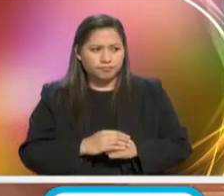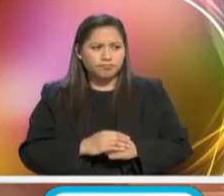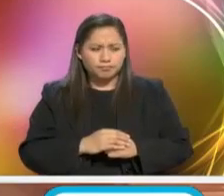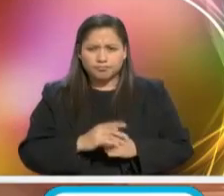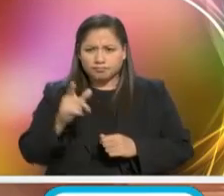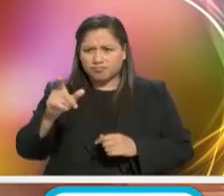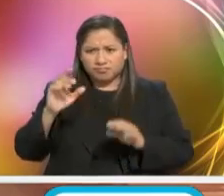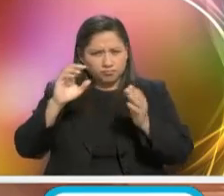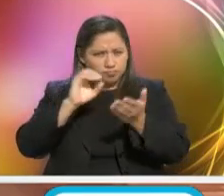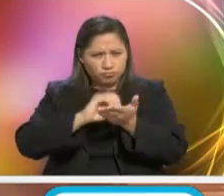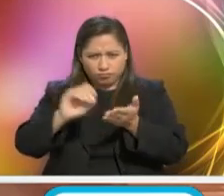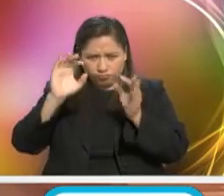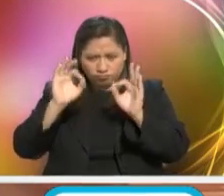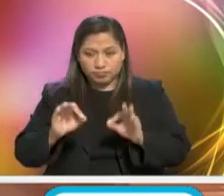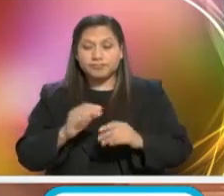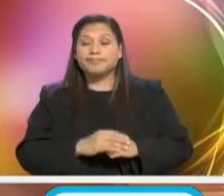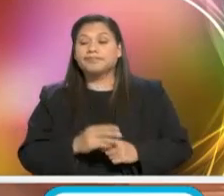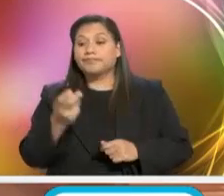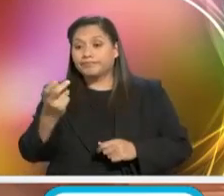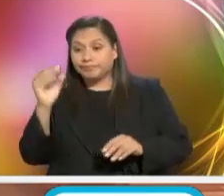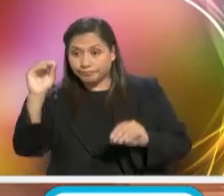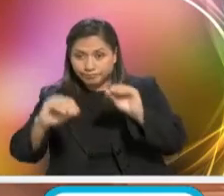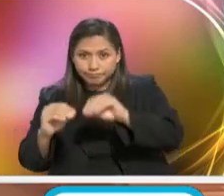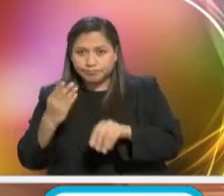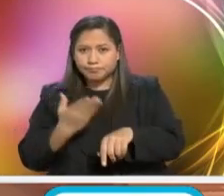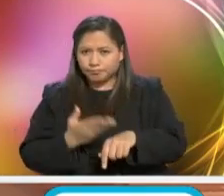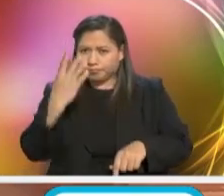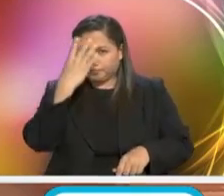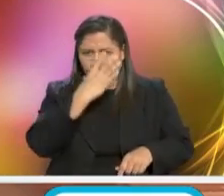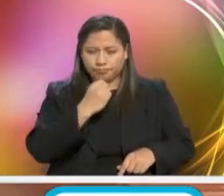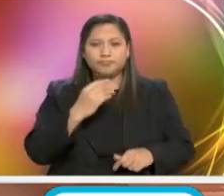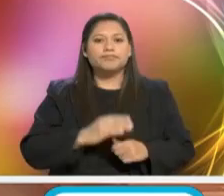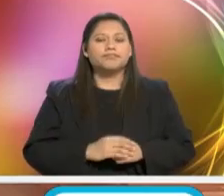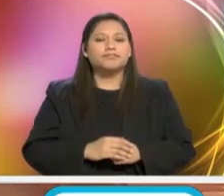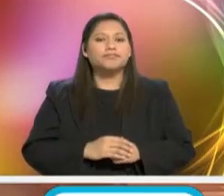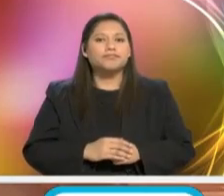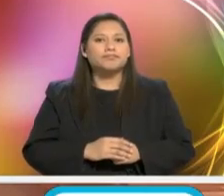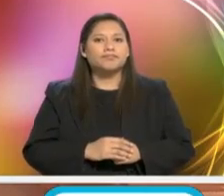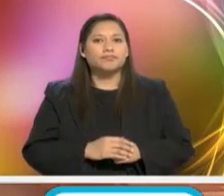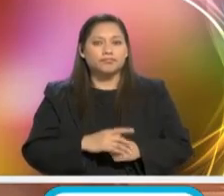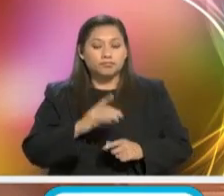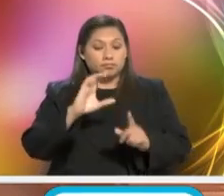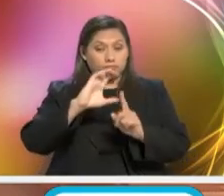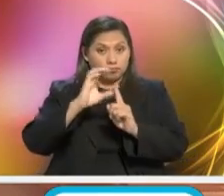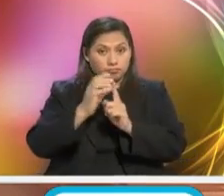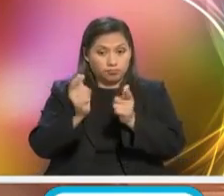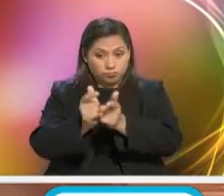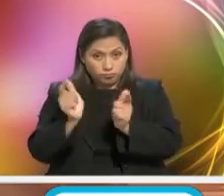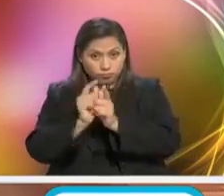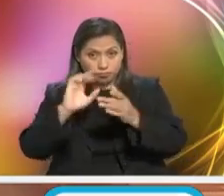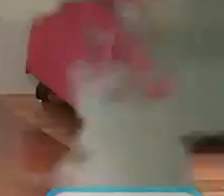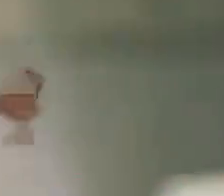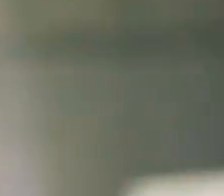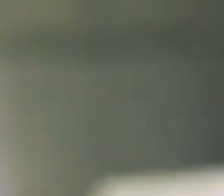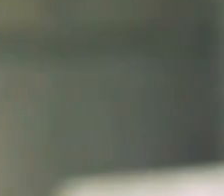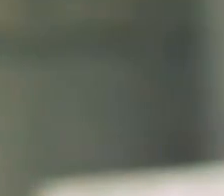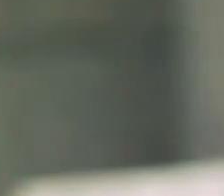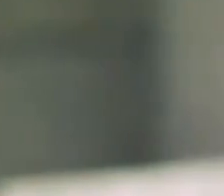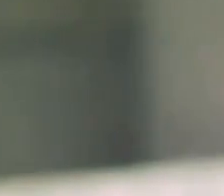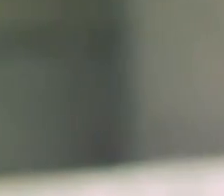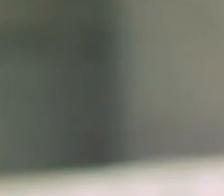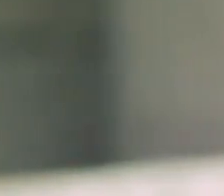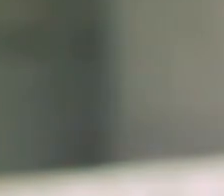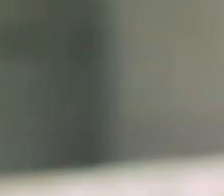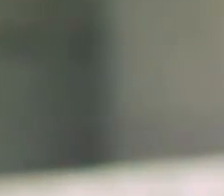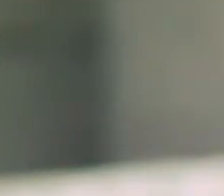Sí, totalmente. Pero esto lo dota de algo muy, muy bonito. La mirada del Comité Olímpico está sustentada en una carta olímpica. Se dio un